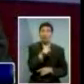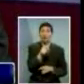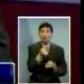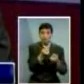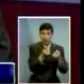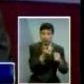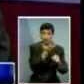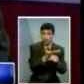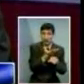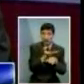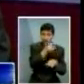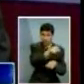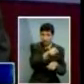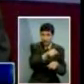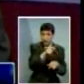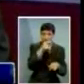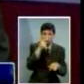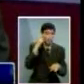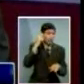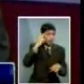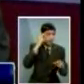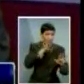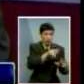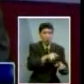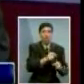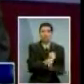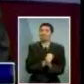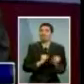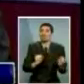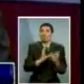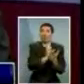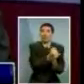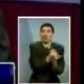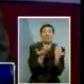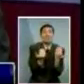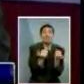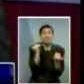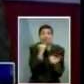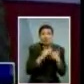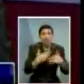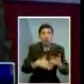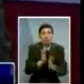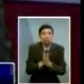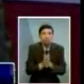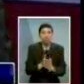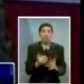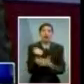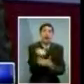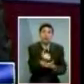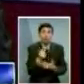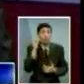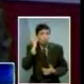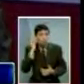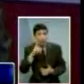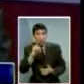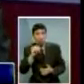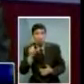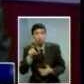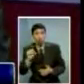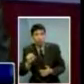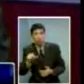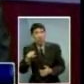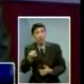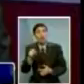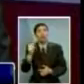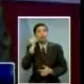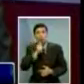que teníamos en O'Higgins, no iba a ser posible y que necesitaba más velocidad y más ayuda. Y de hecho, Rosa Ollarse está viajando todos los días a